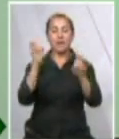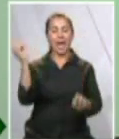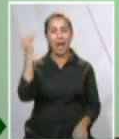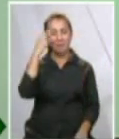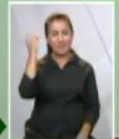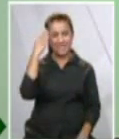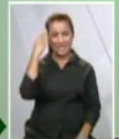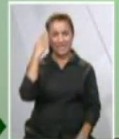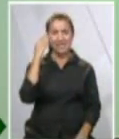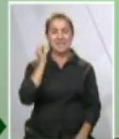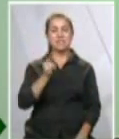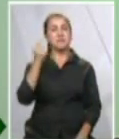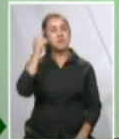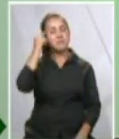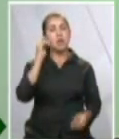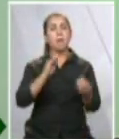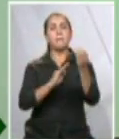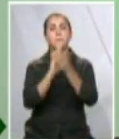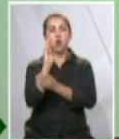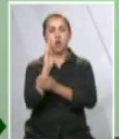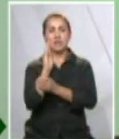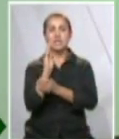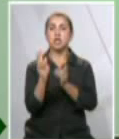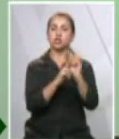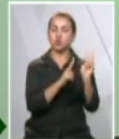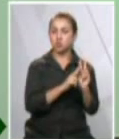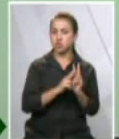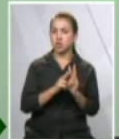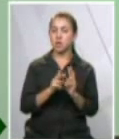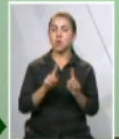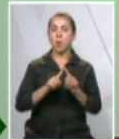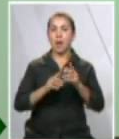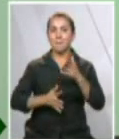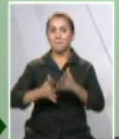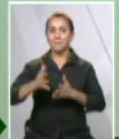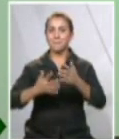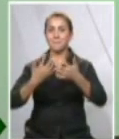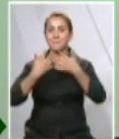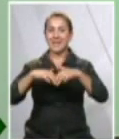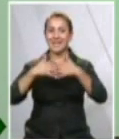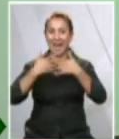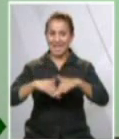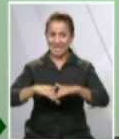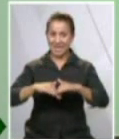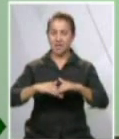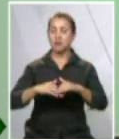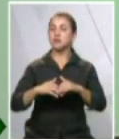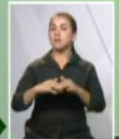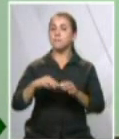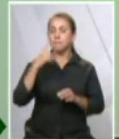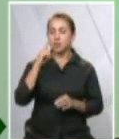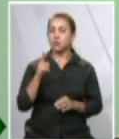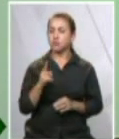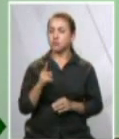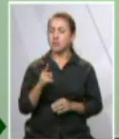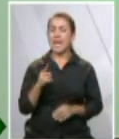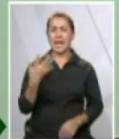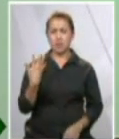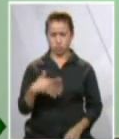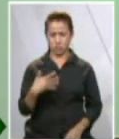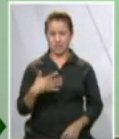Siempre se piensa mucho más en prótesis, en esas soluciones que tienen que ver como más mecánica, pero ¿cuánto importa